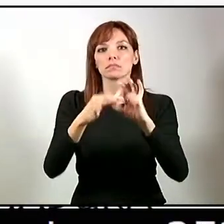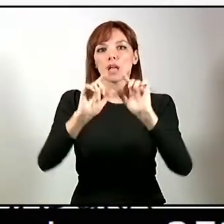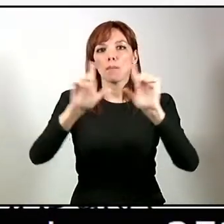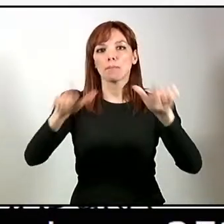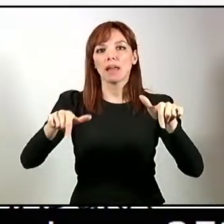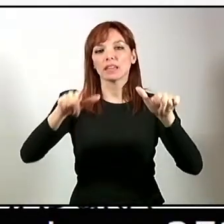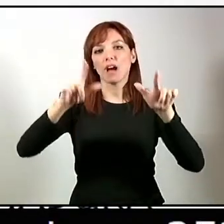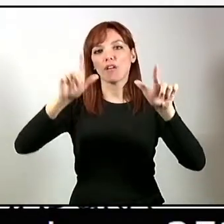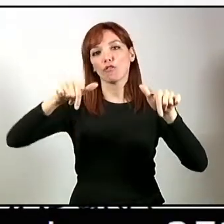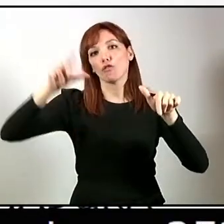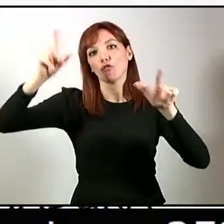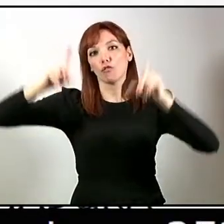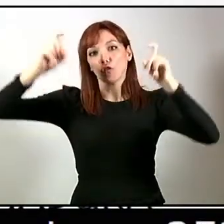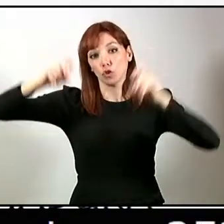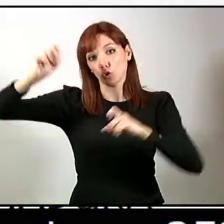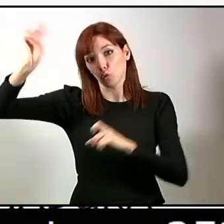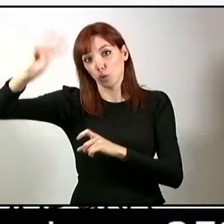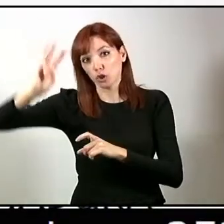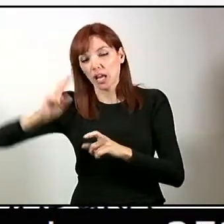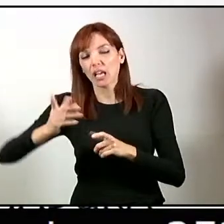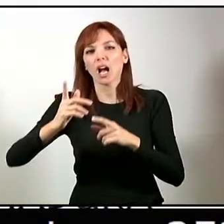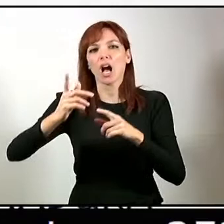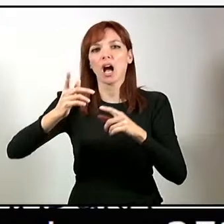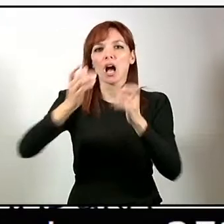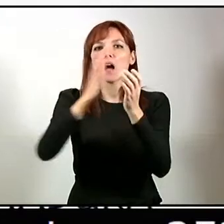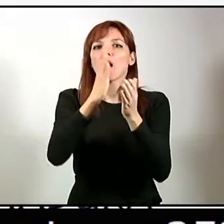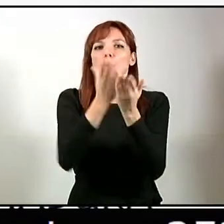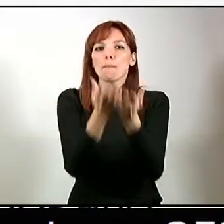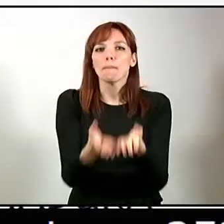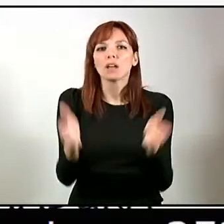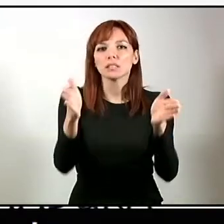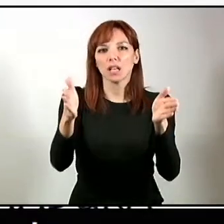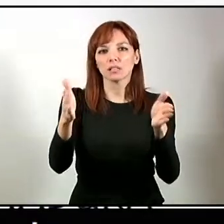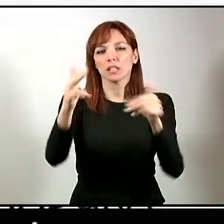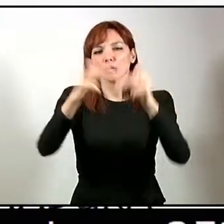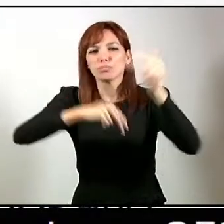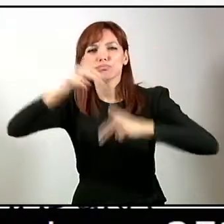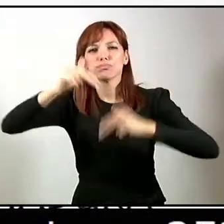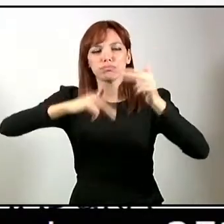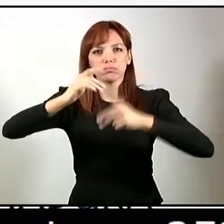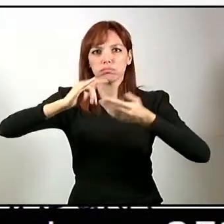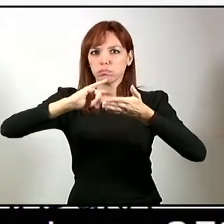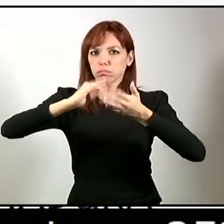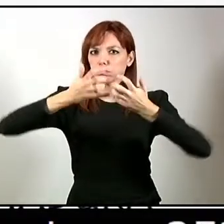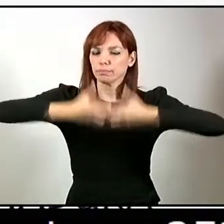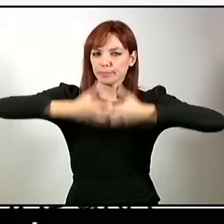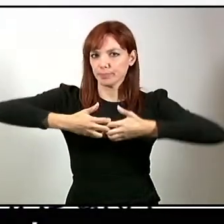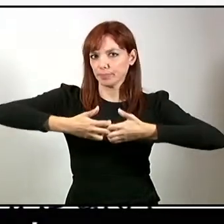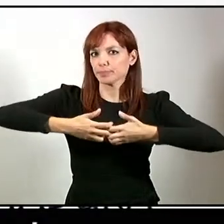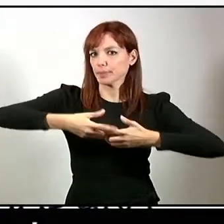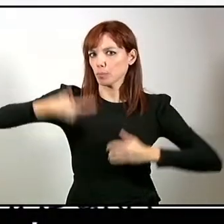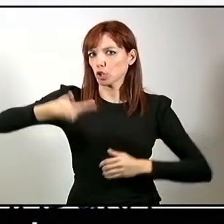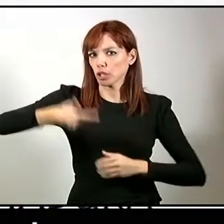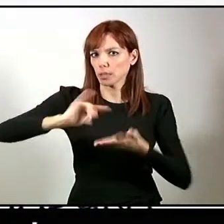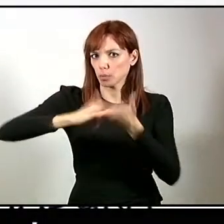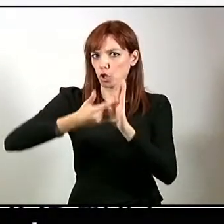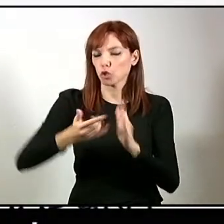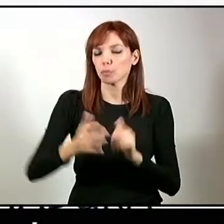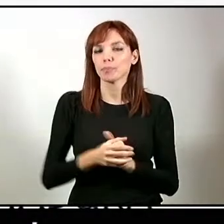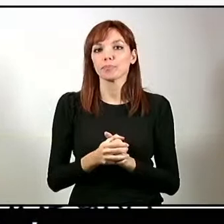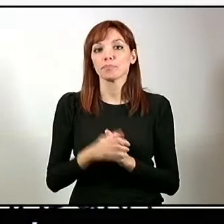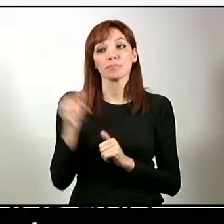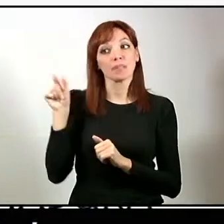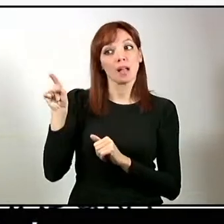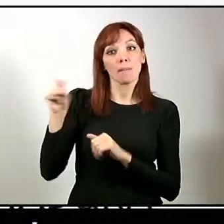la construcción de balsas, un proyecto de ingeniería muy, muy importante. Y el